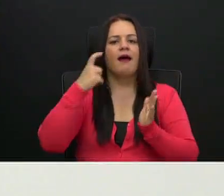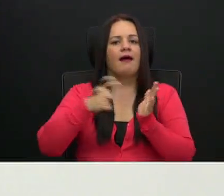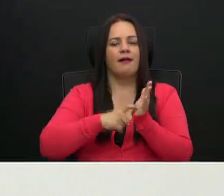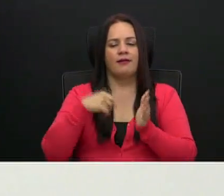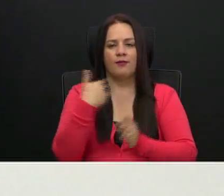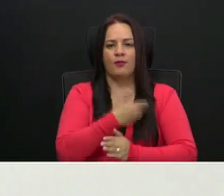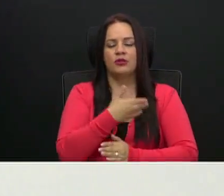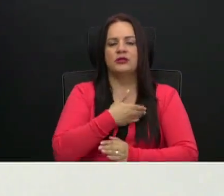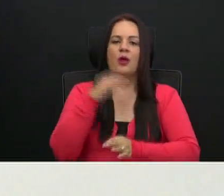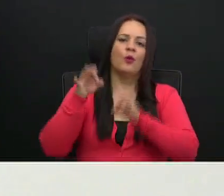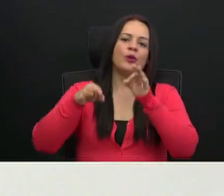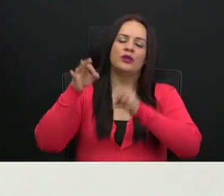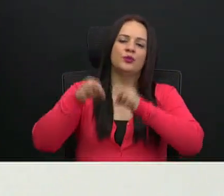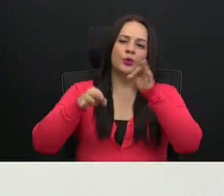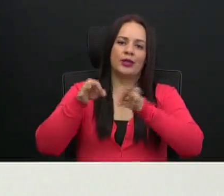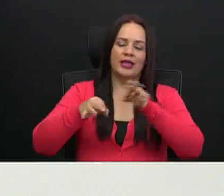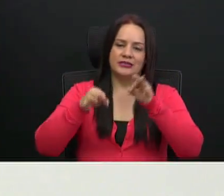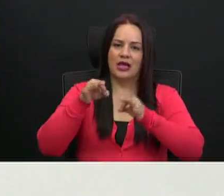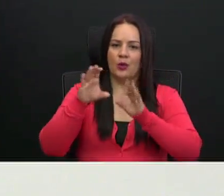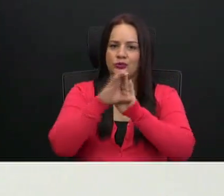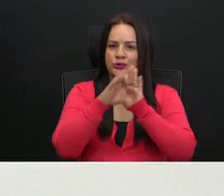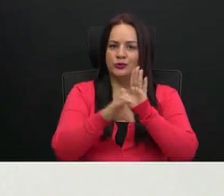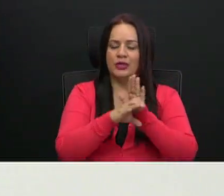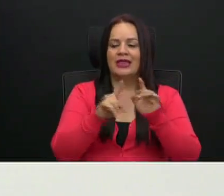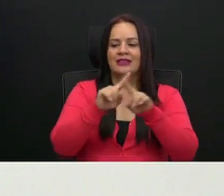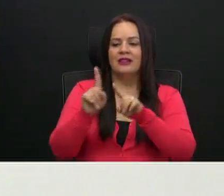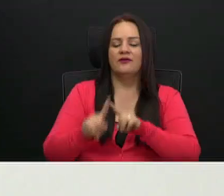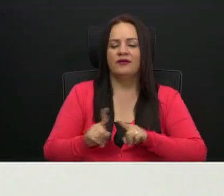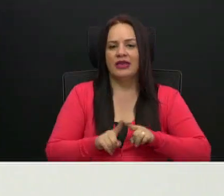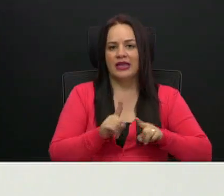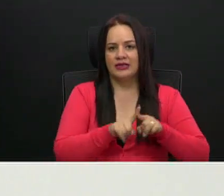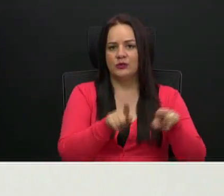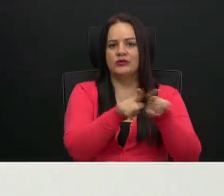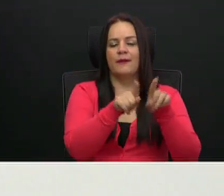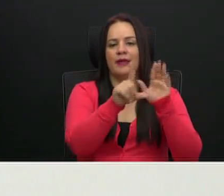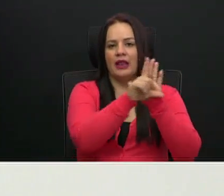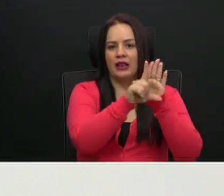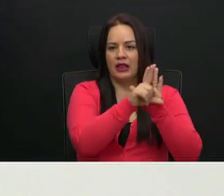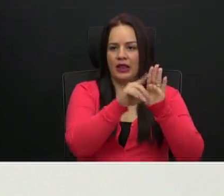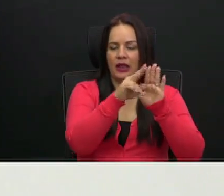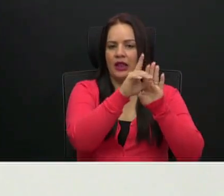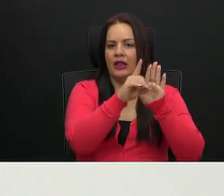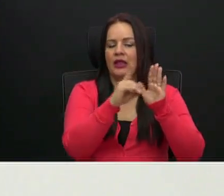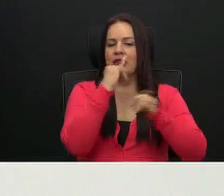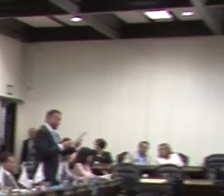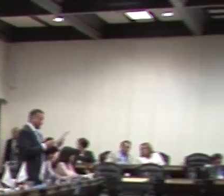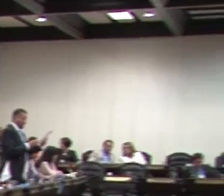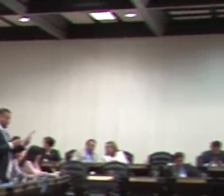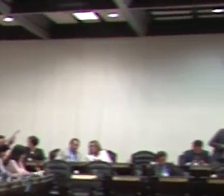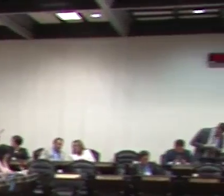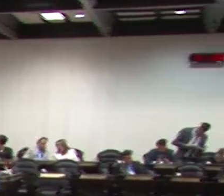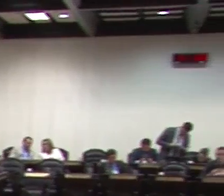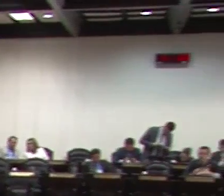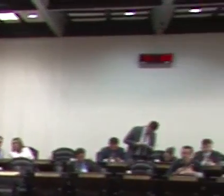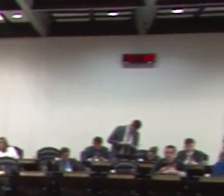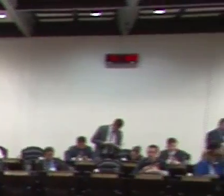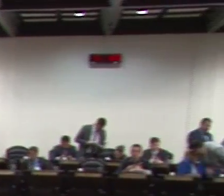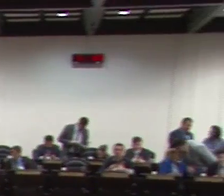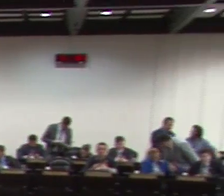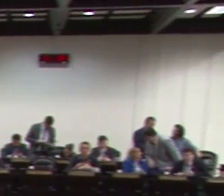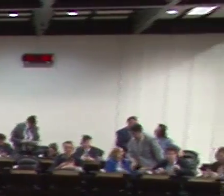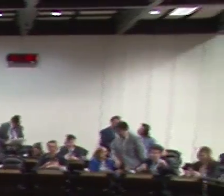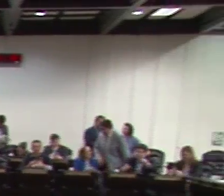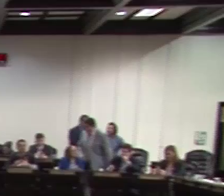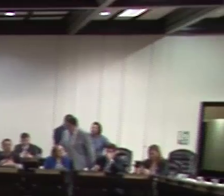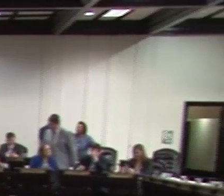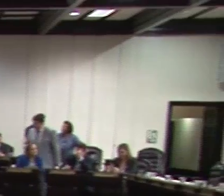jurisprudencia constitucional, por diversos instrumentos internacionales de derechos humanos que el país ha firmado. Además, los diputados